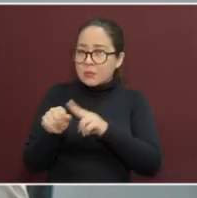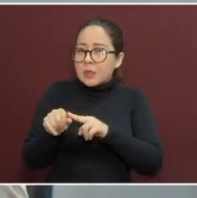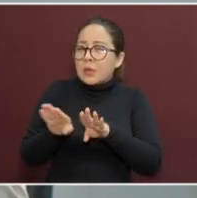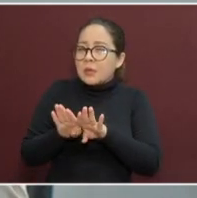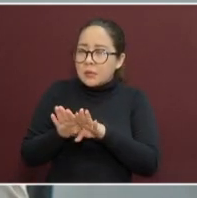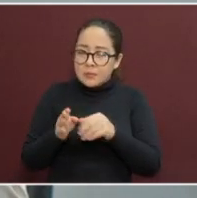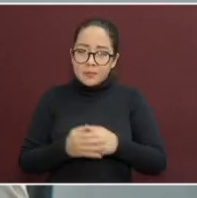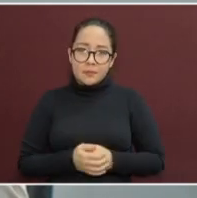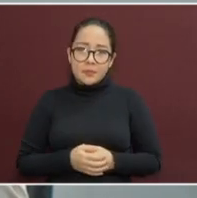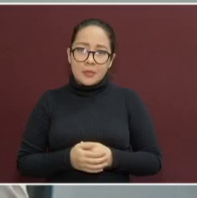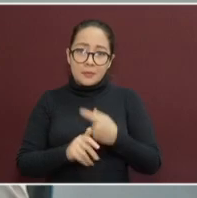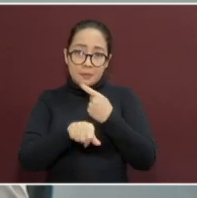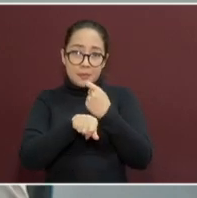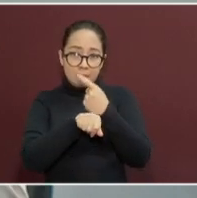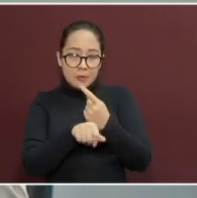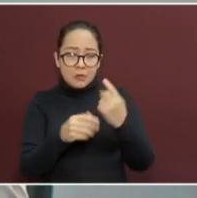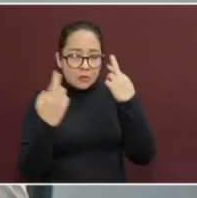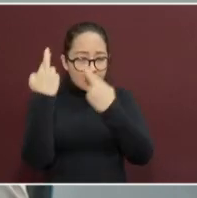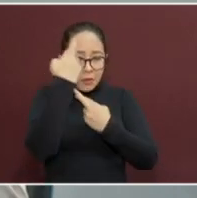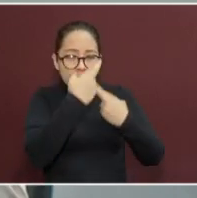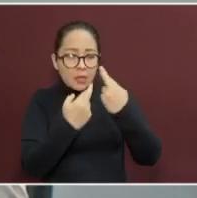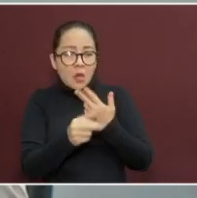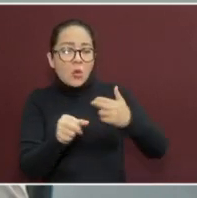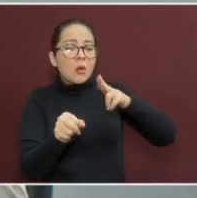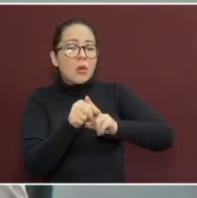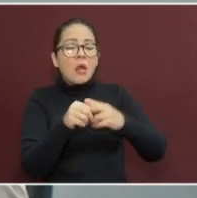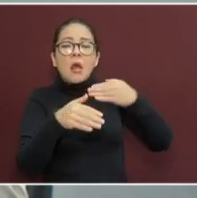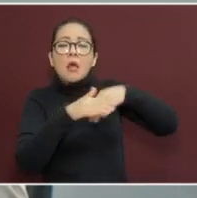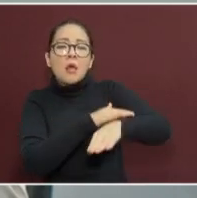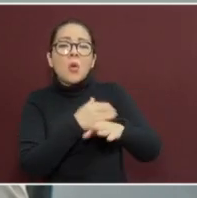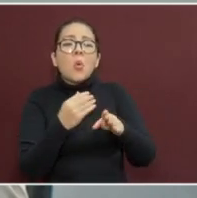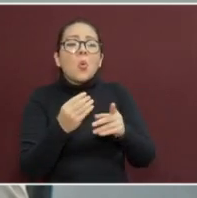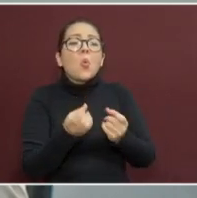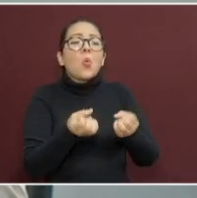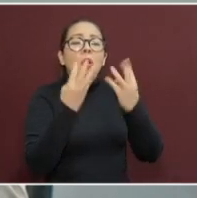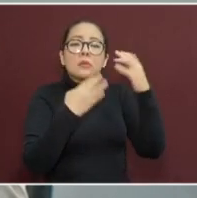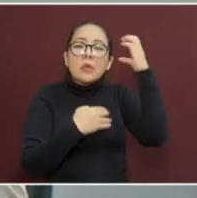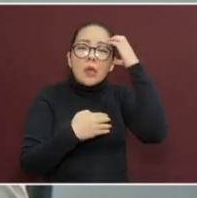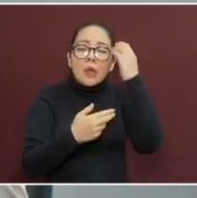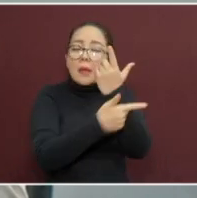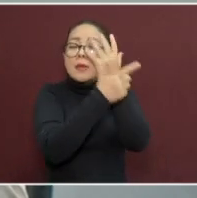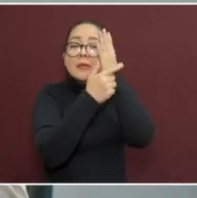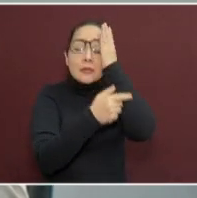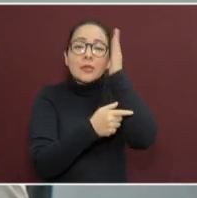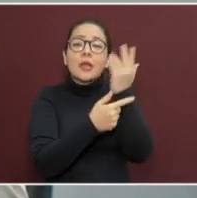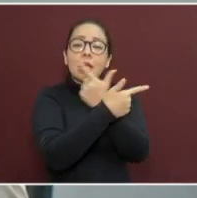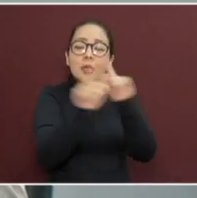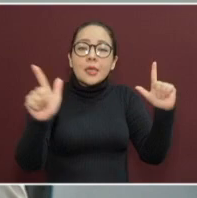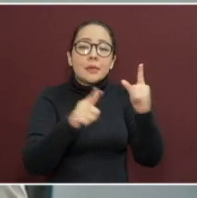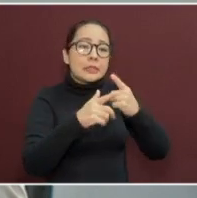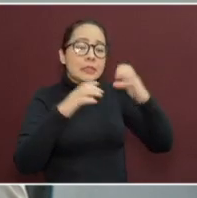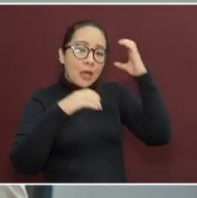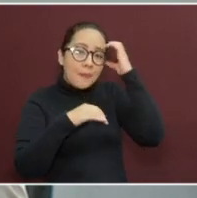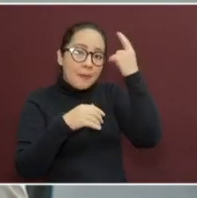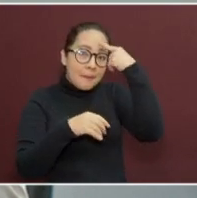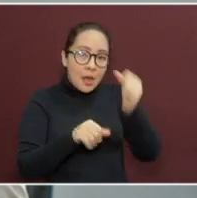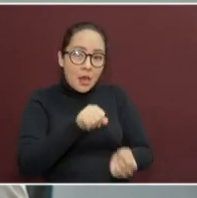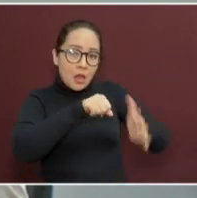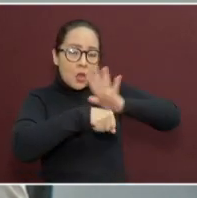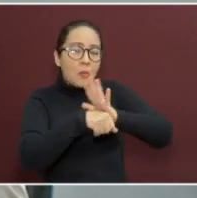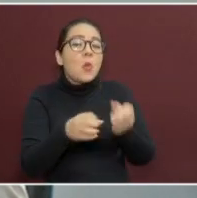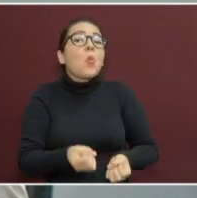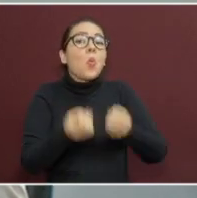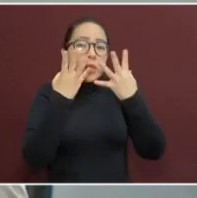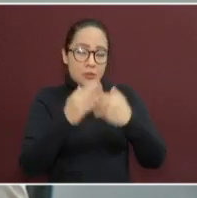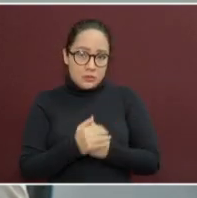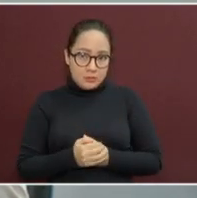capacidad para la atención hospitalaria es decir cuántas camas hay disponibles para pacientes con kobe 19 por